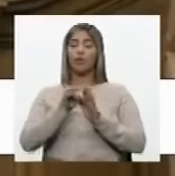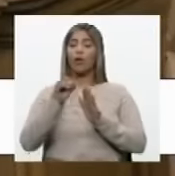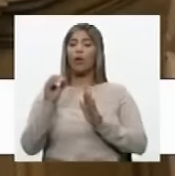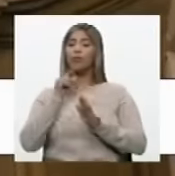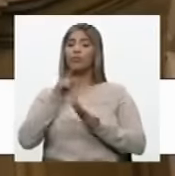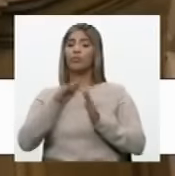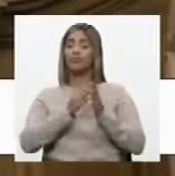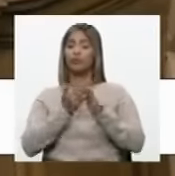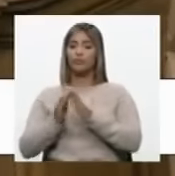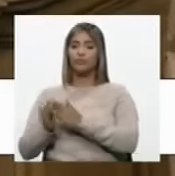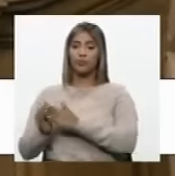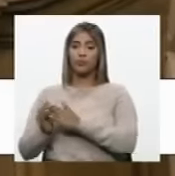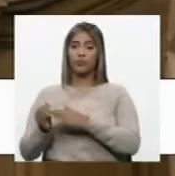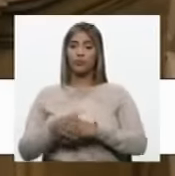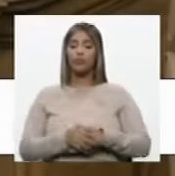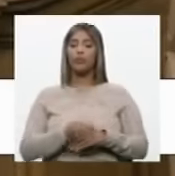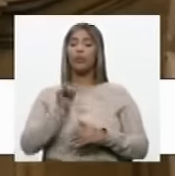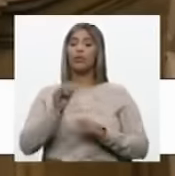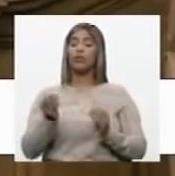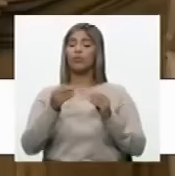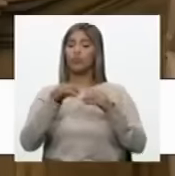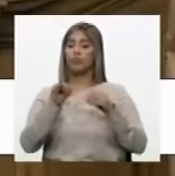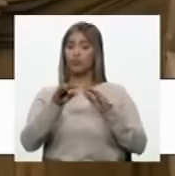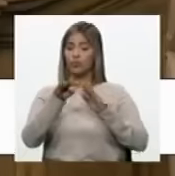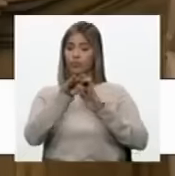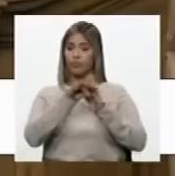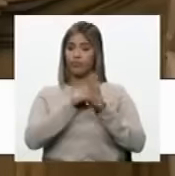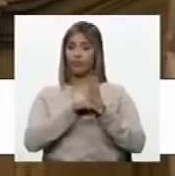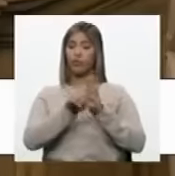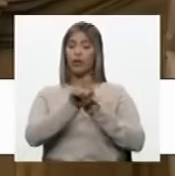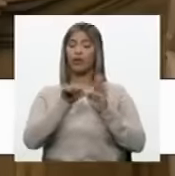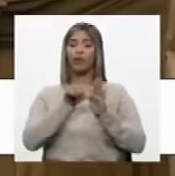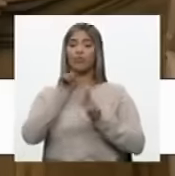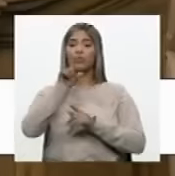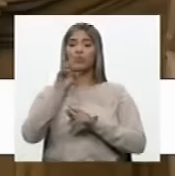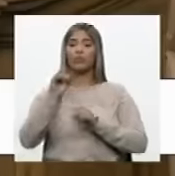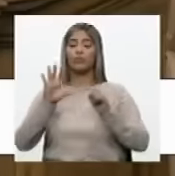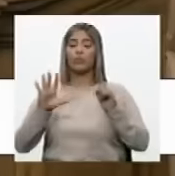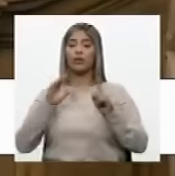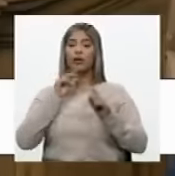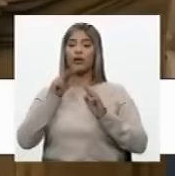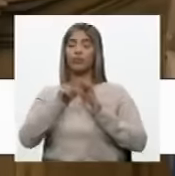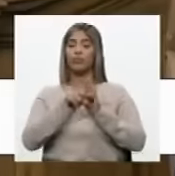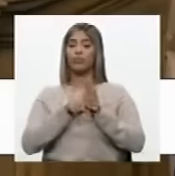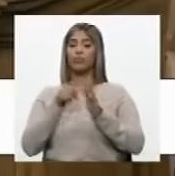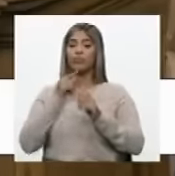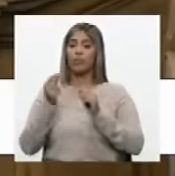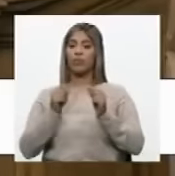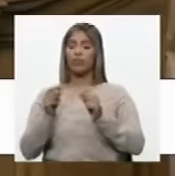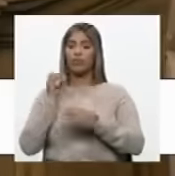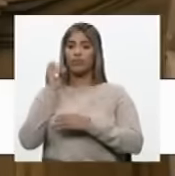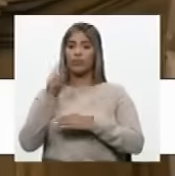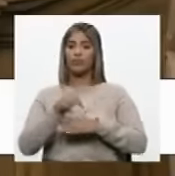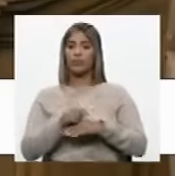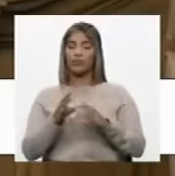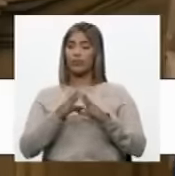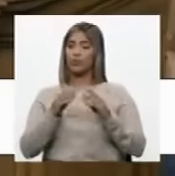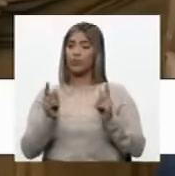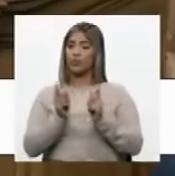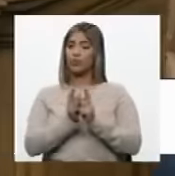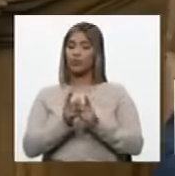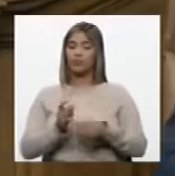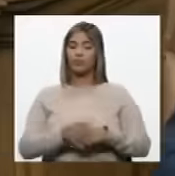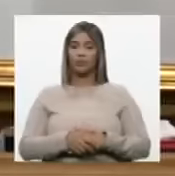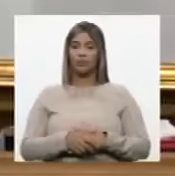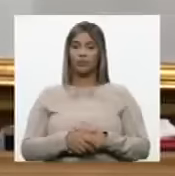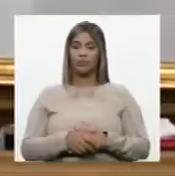las Comunas, de acuerdo con lo establecido en el artículo 106 del Reglamento Interior y debates de la Asamblea Nacional. Es todo, ciudadano